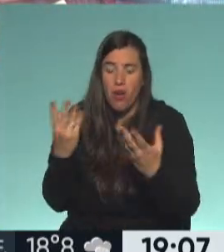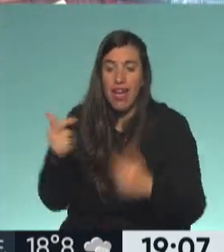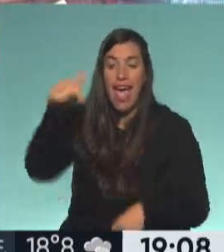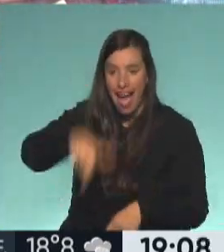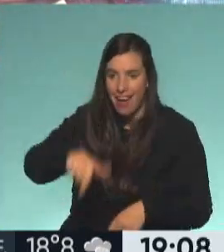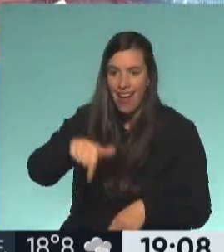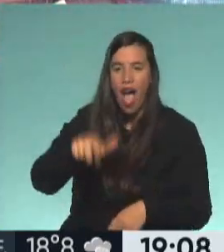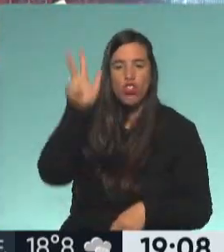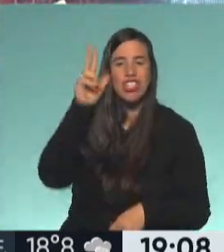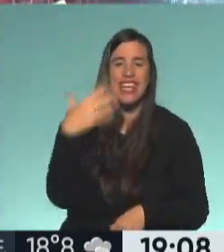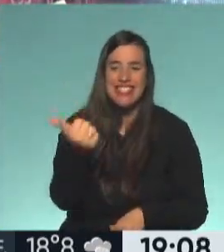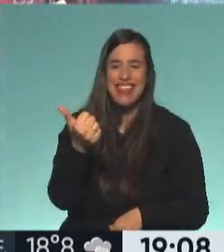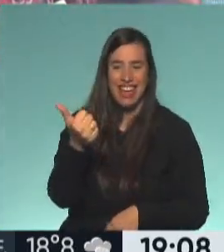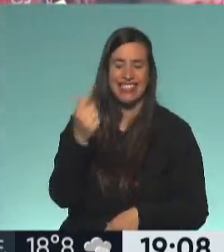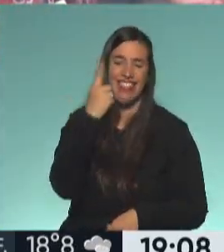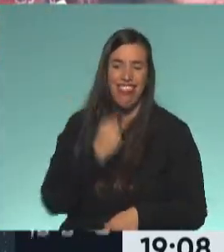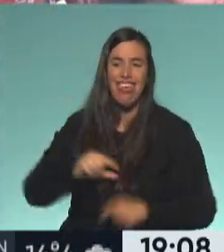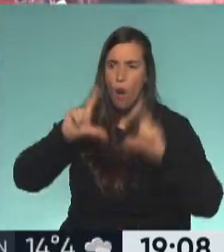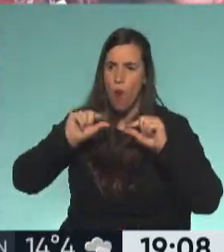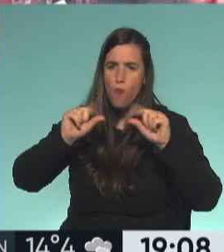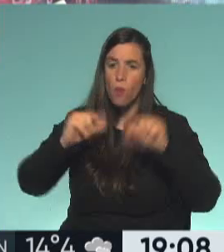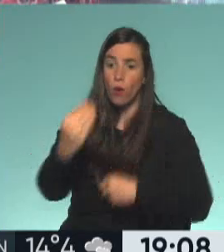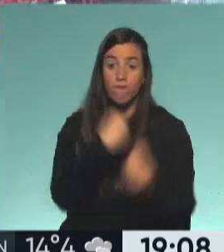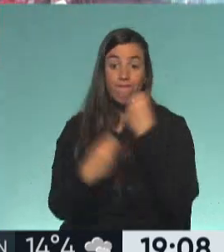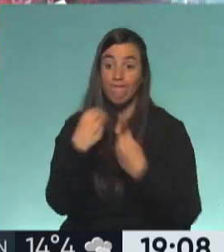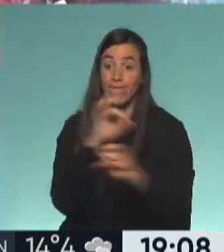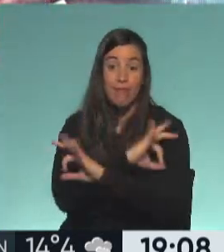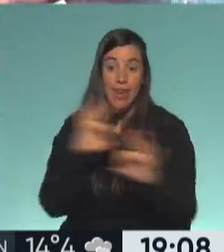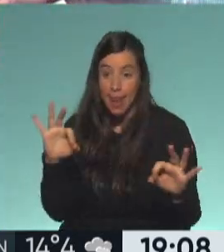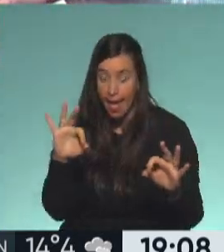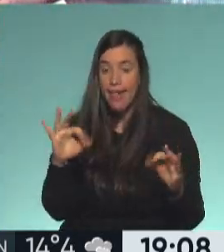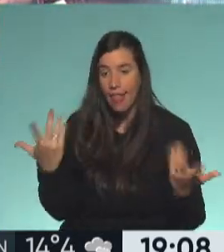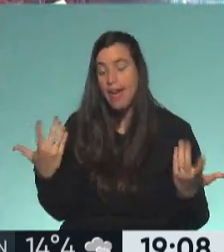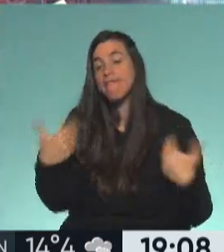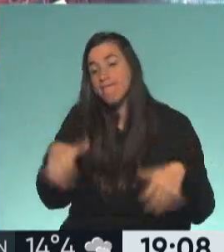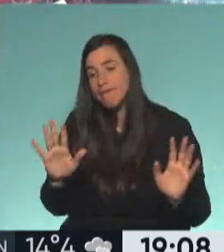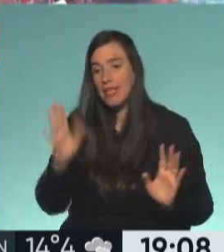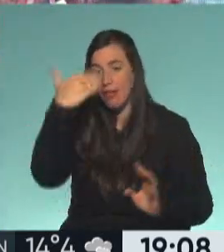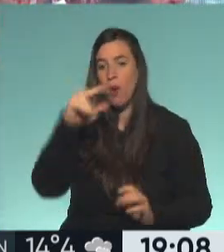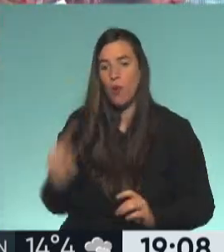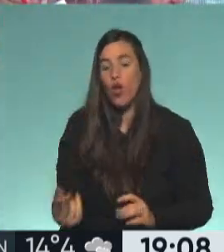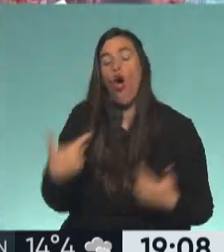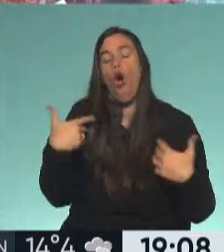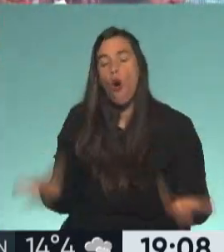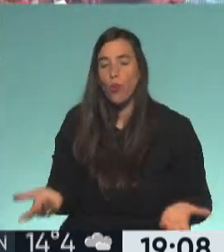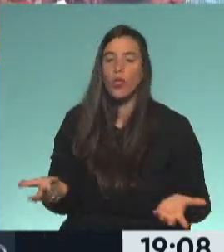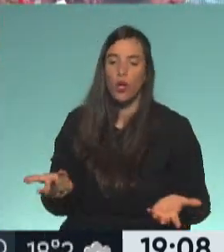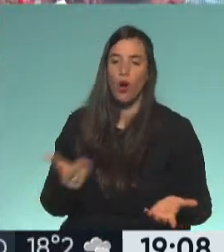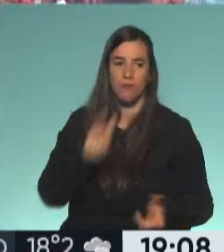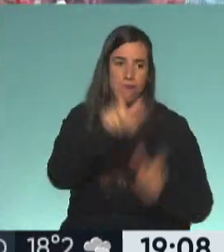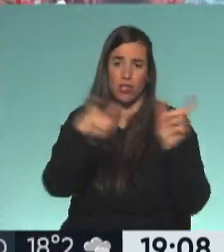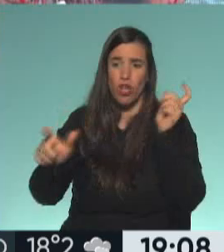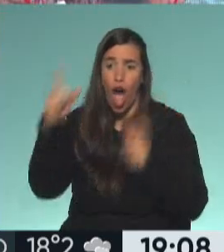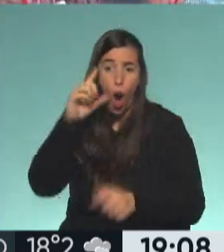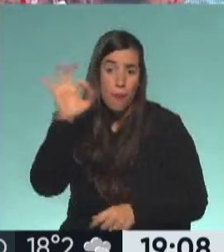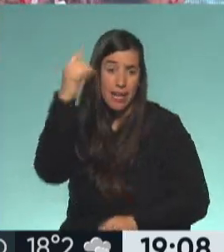de huelga. Por supuesto, las posturas varían, depende a quién escuches, ¿no? Si escuchás desde el servicio penitenciario, lo que decían